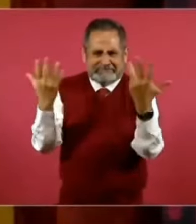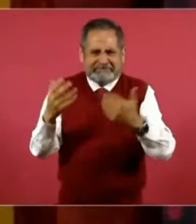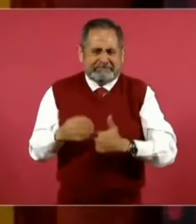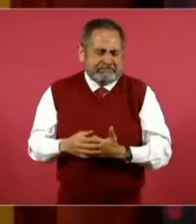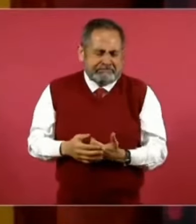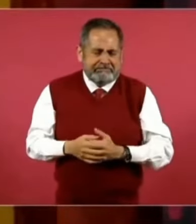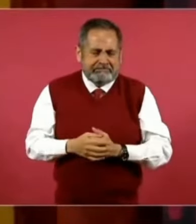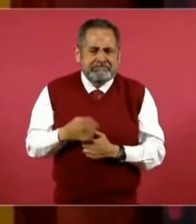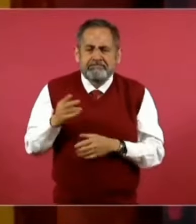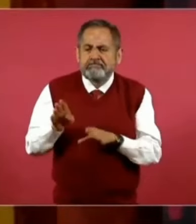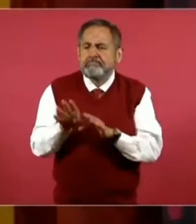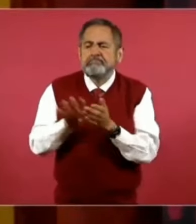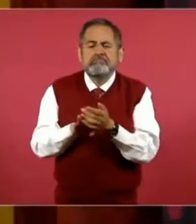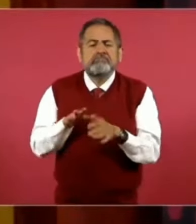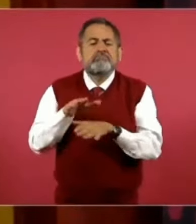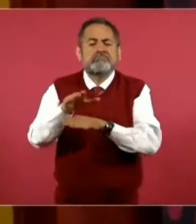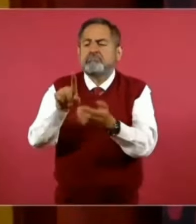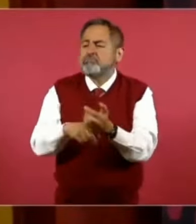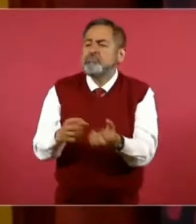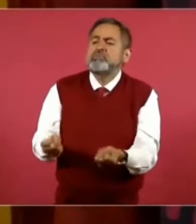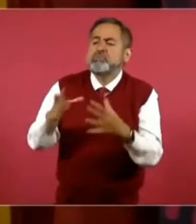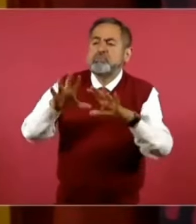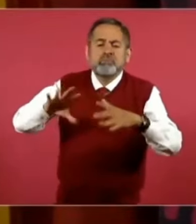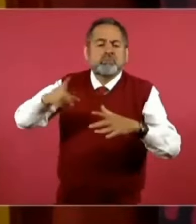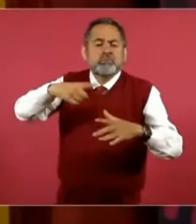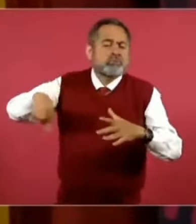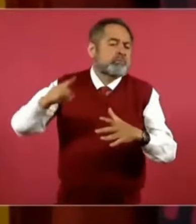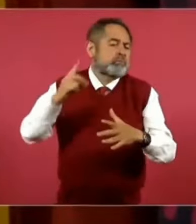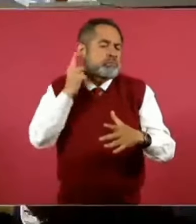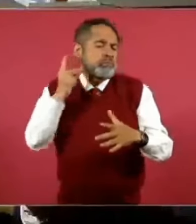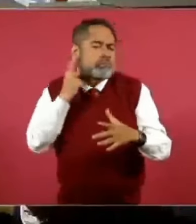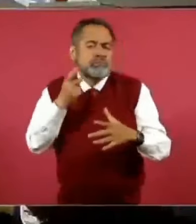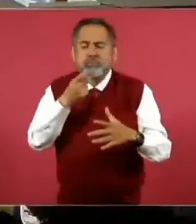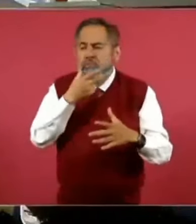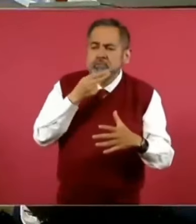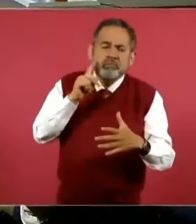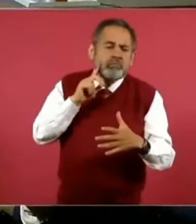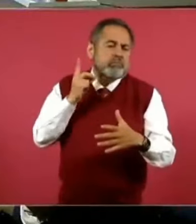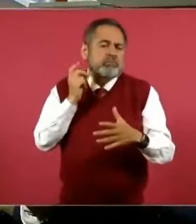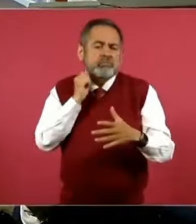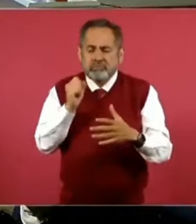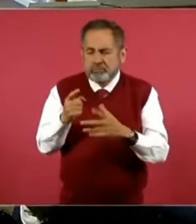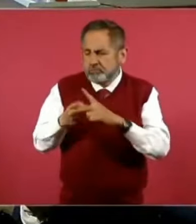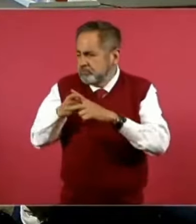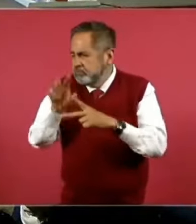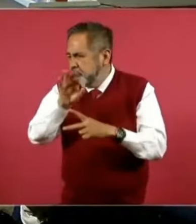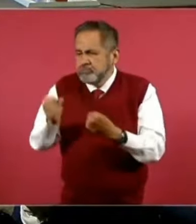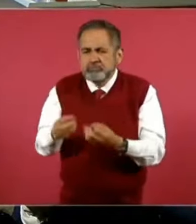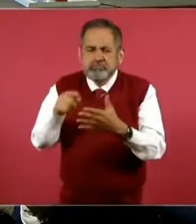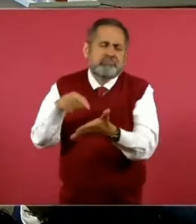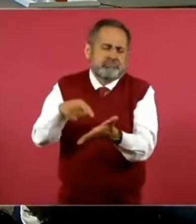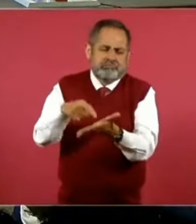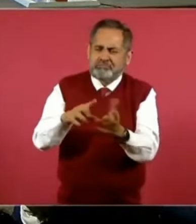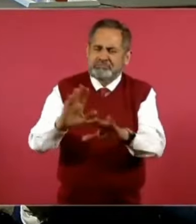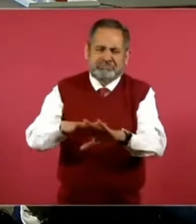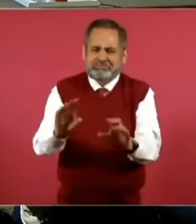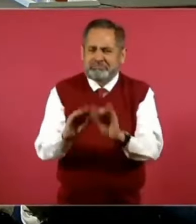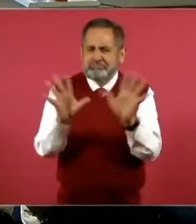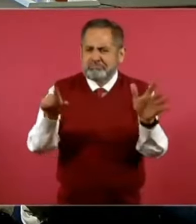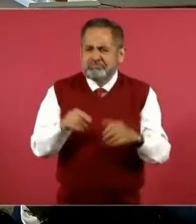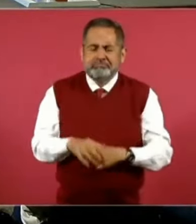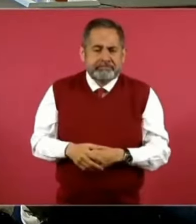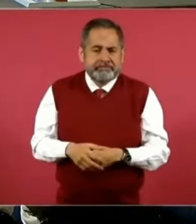que tiene que ver con el reparto de los plurinominales la Constitución claramente